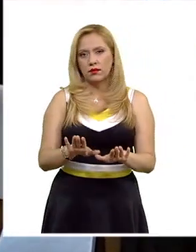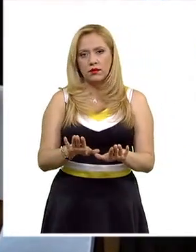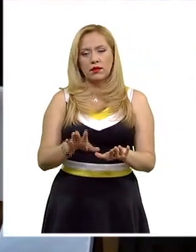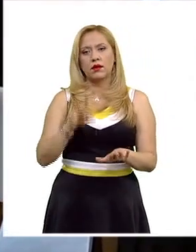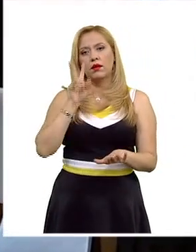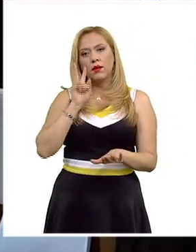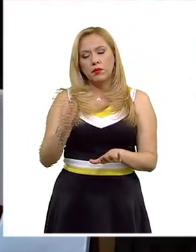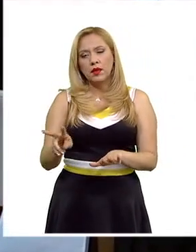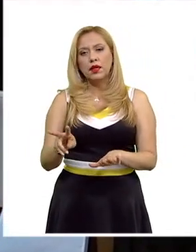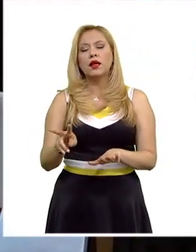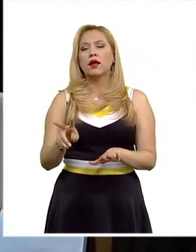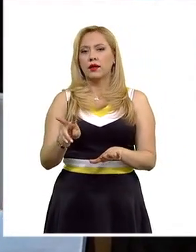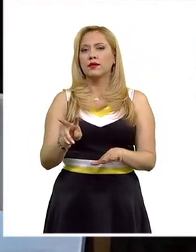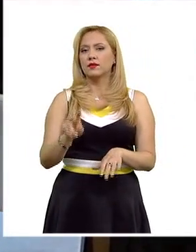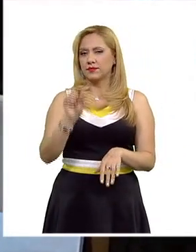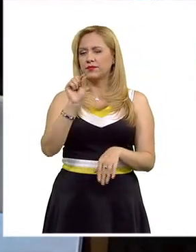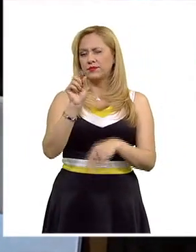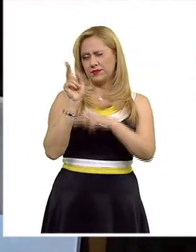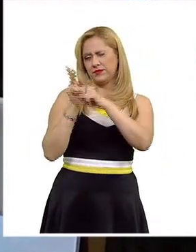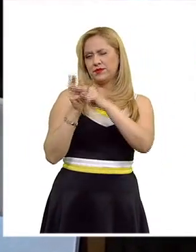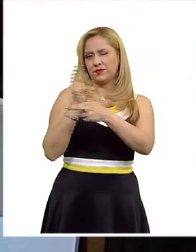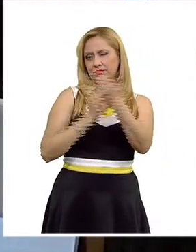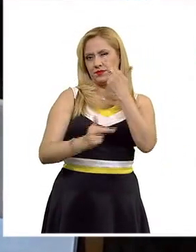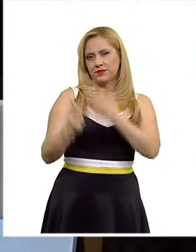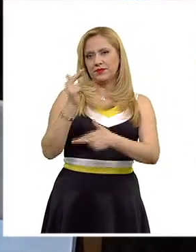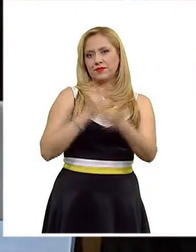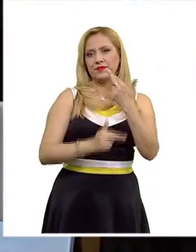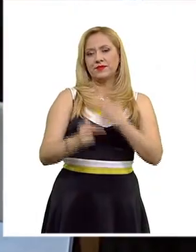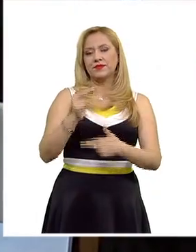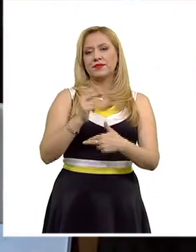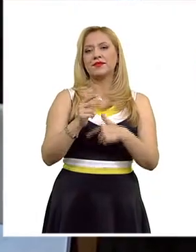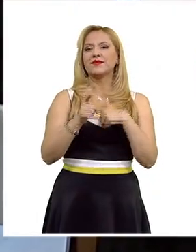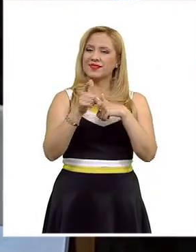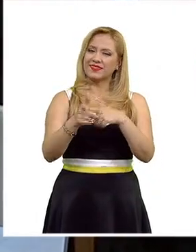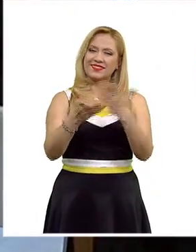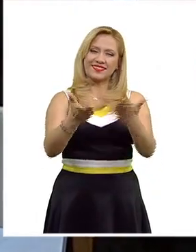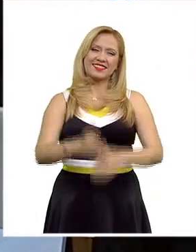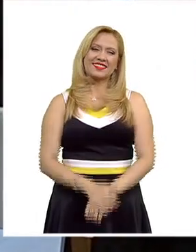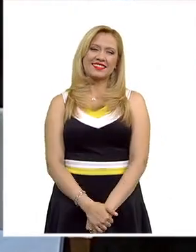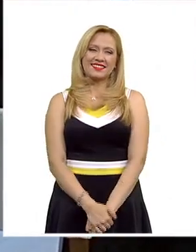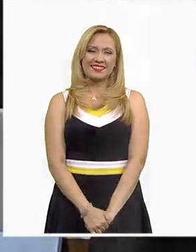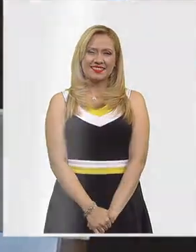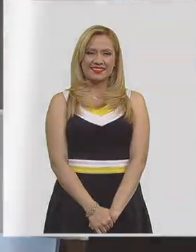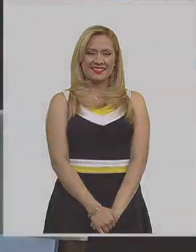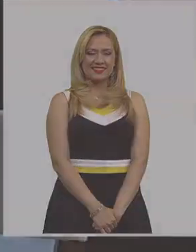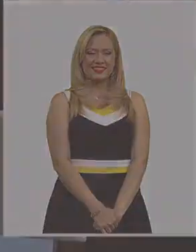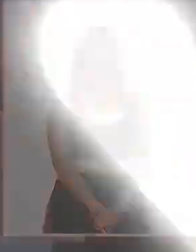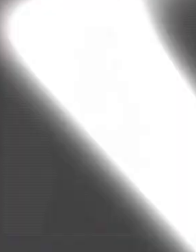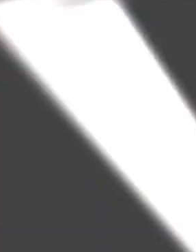podría entenderse los derechos, pero regresamos, es momento de hacer un corte, ya volvemos.